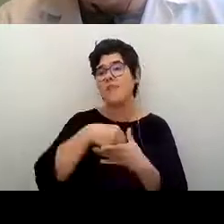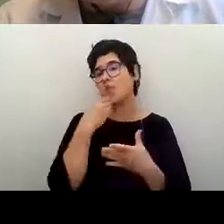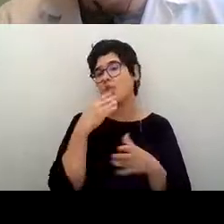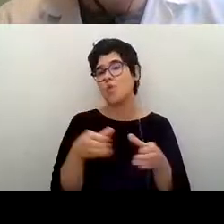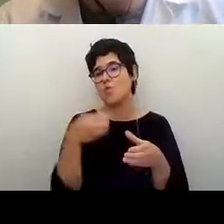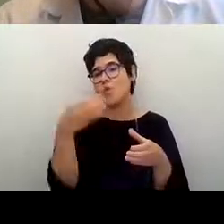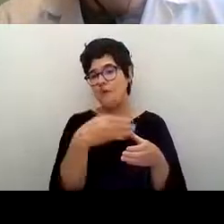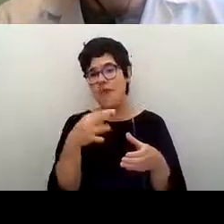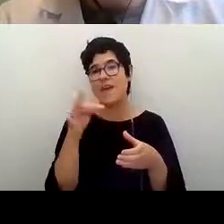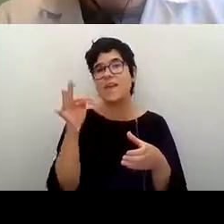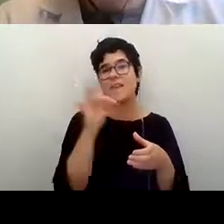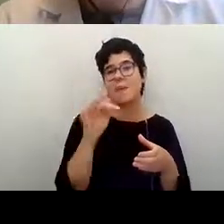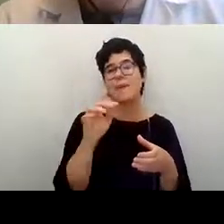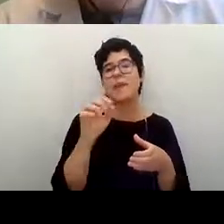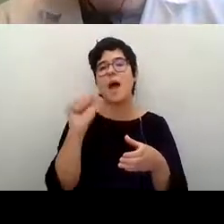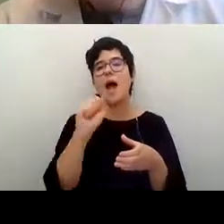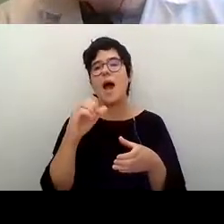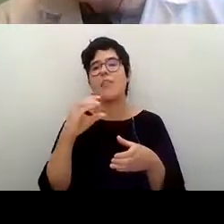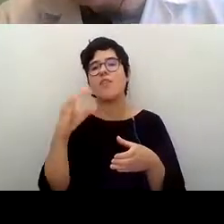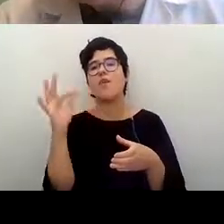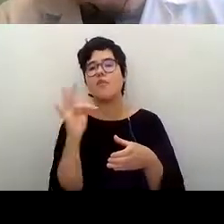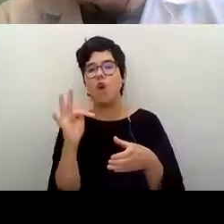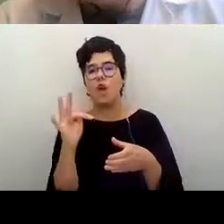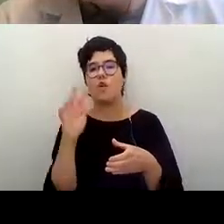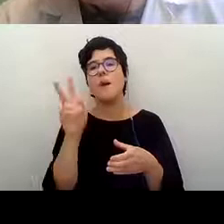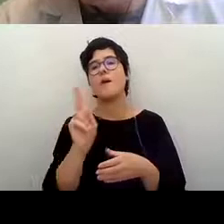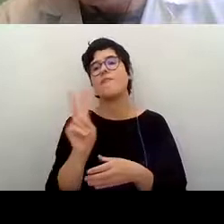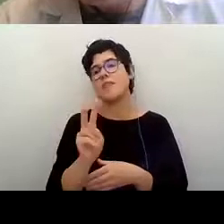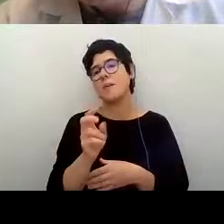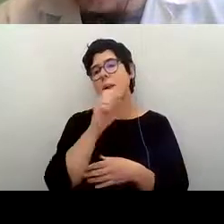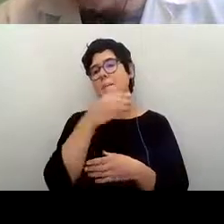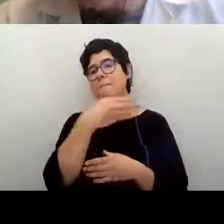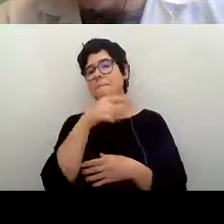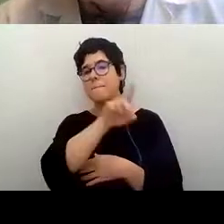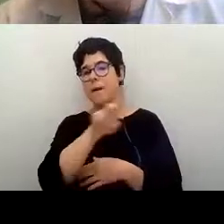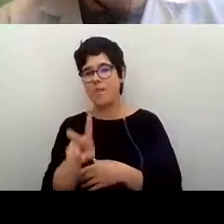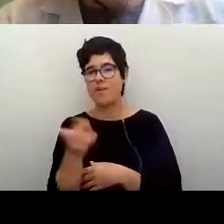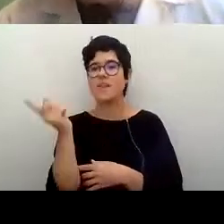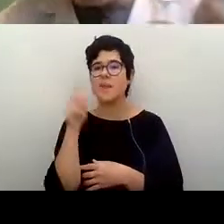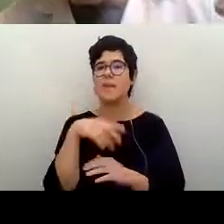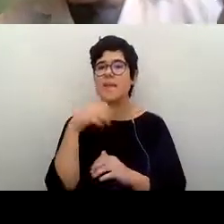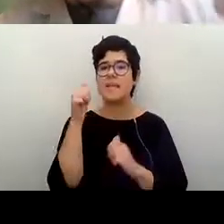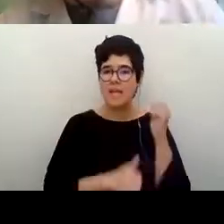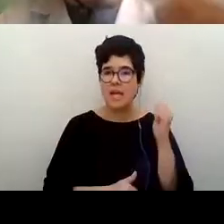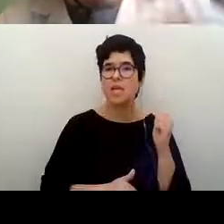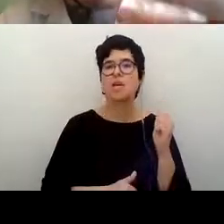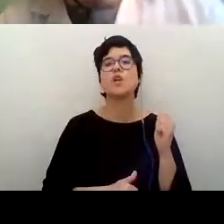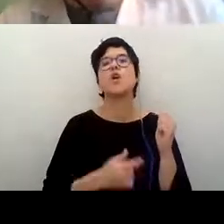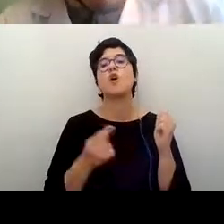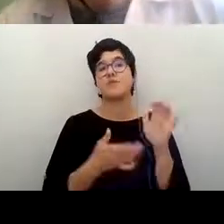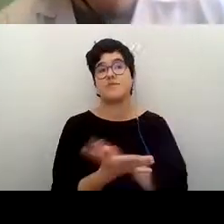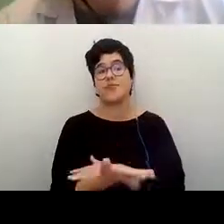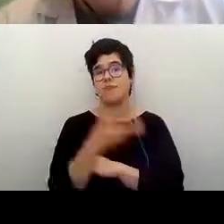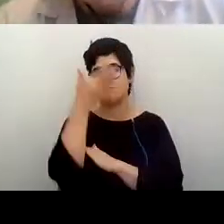vitamina B12, así como iones como el hierro y el selenio. Recuerda que el hierro es fundamental para producir glóbulos rojos, por lo tanto,